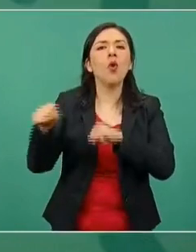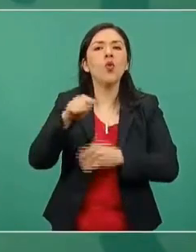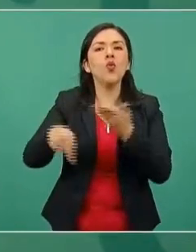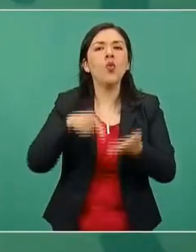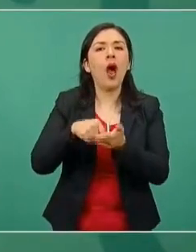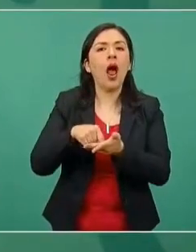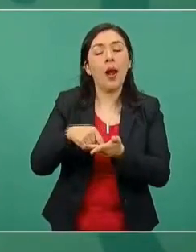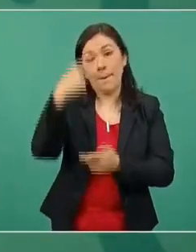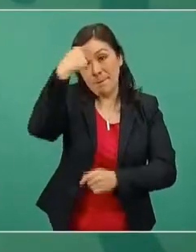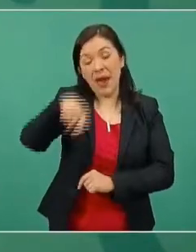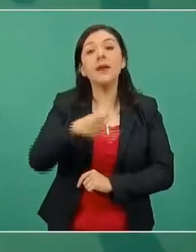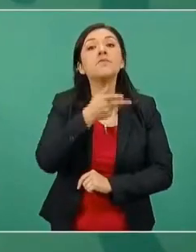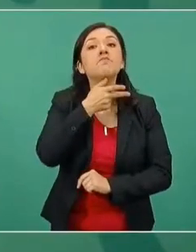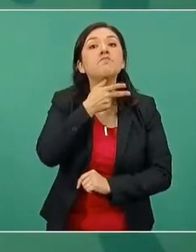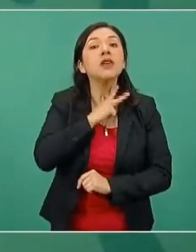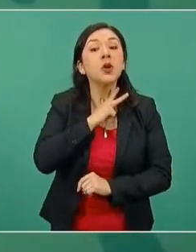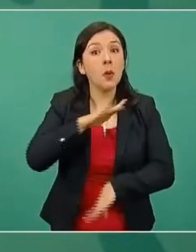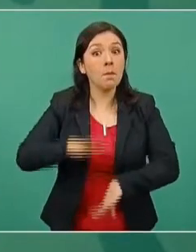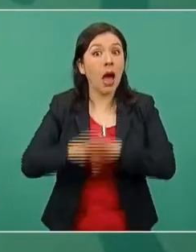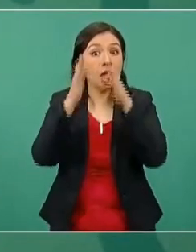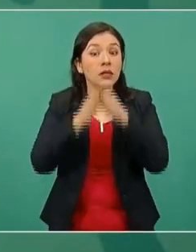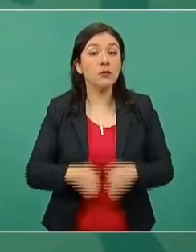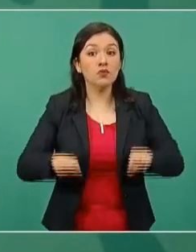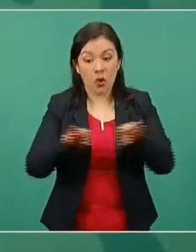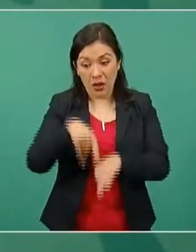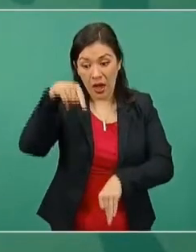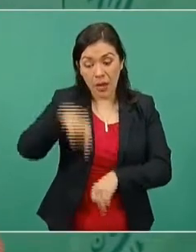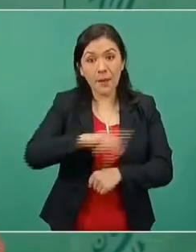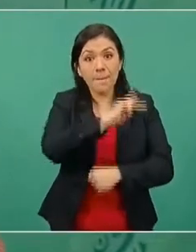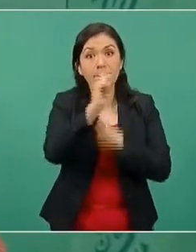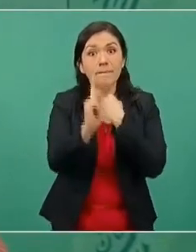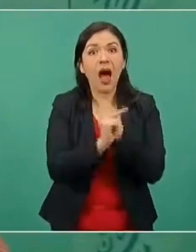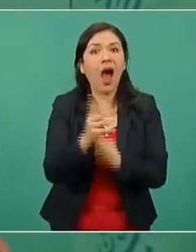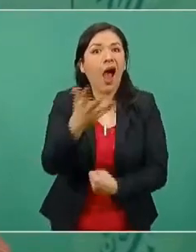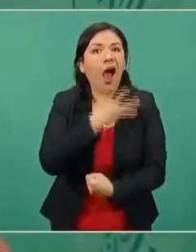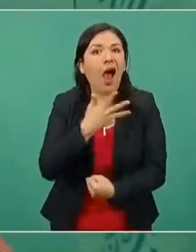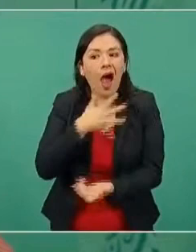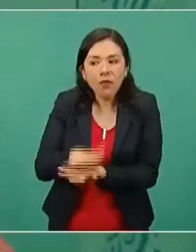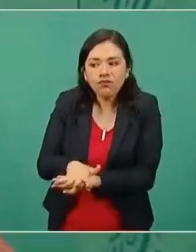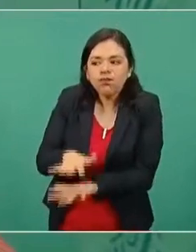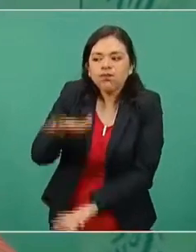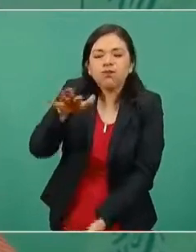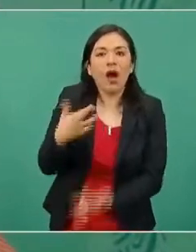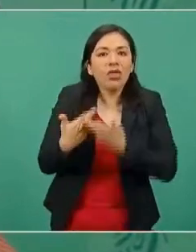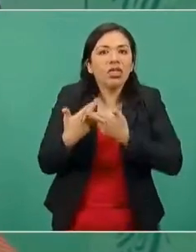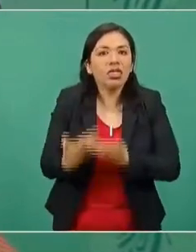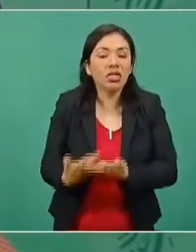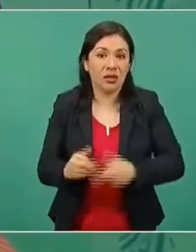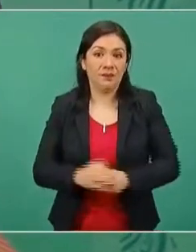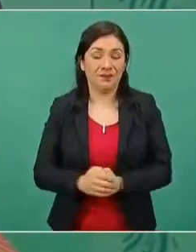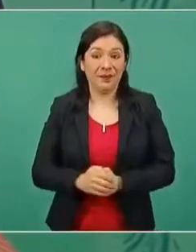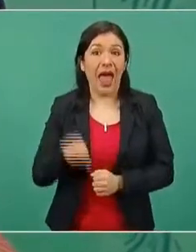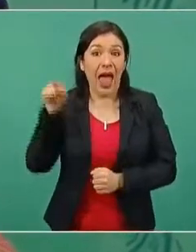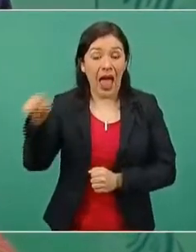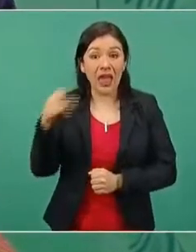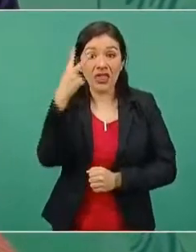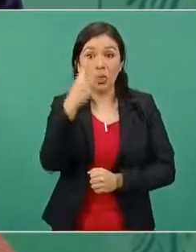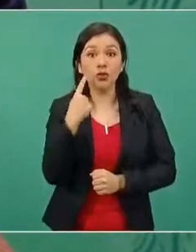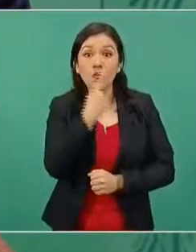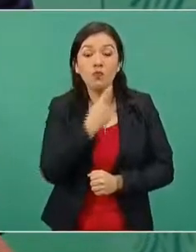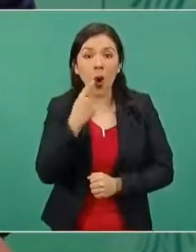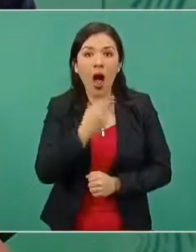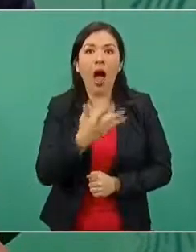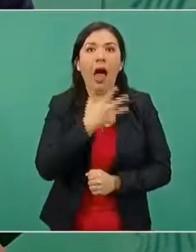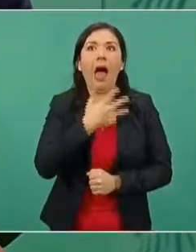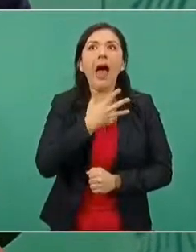de petróleo más importante del país. a Dos Bocas llegan